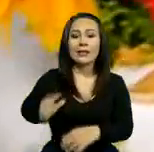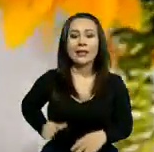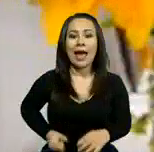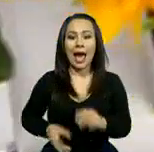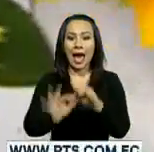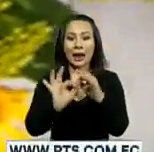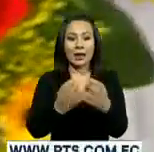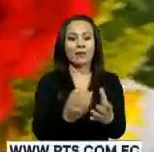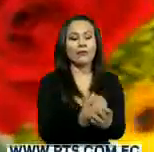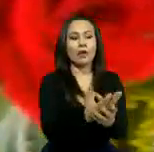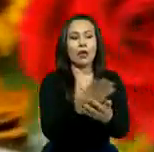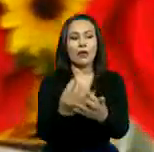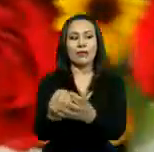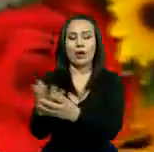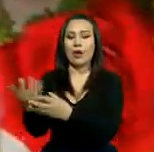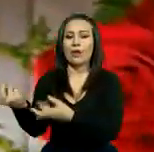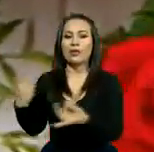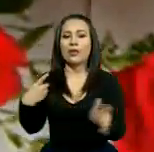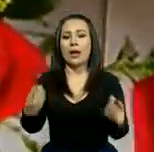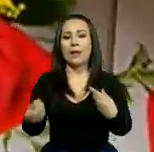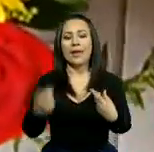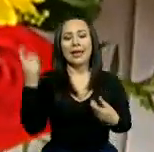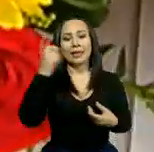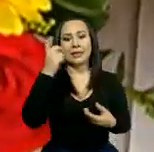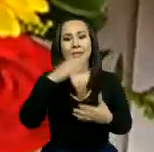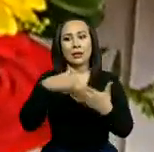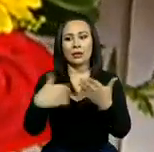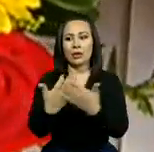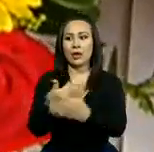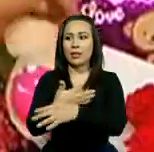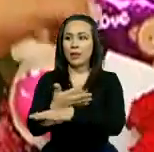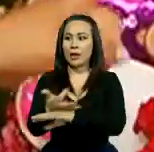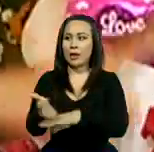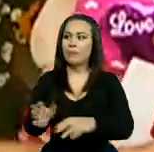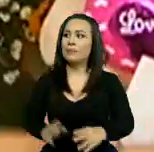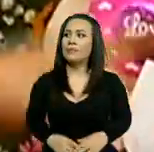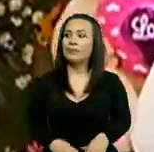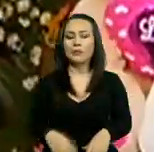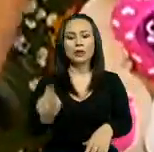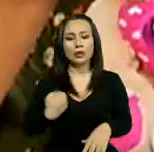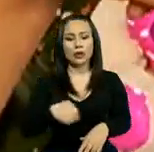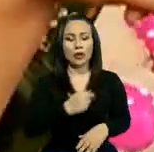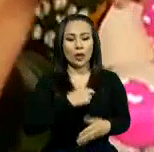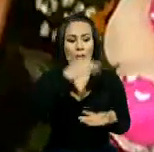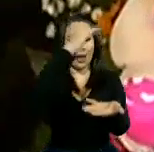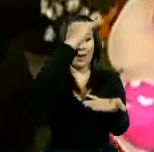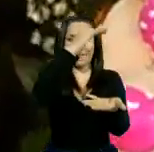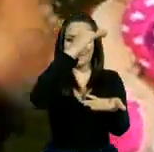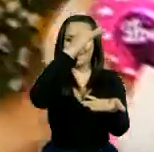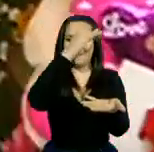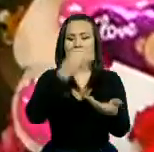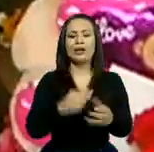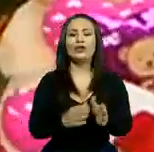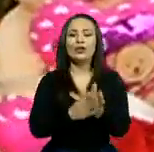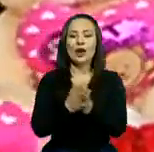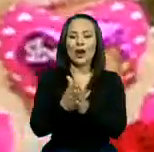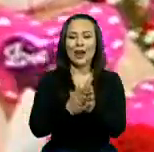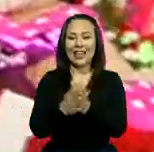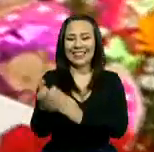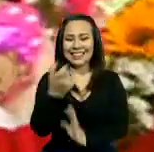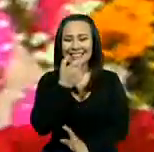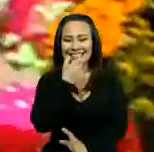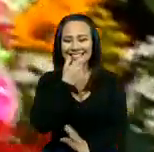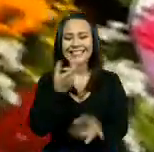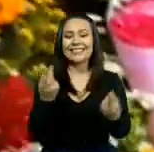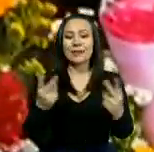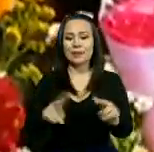arreglos de acuerdo a las necesidades del cliente. Y tenemos una oferta nosotros con peluches, con chocolates y globos, estamos